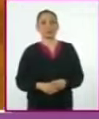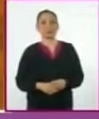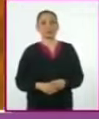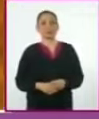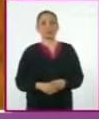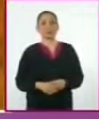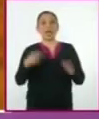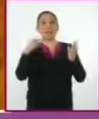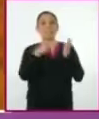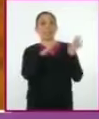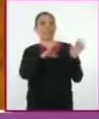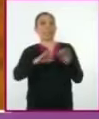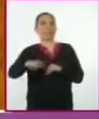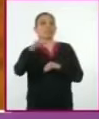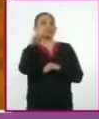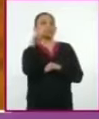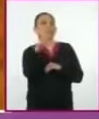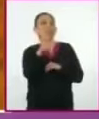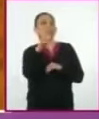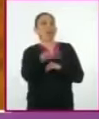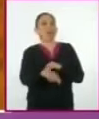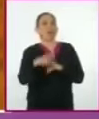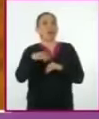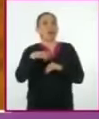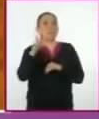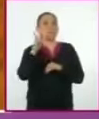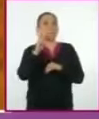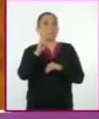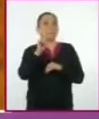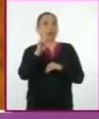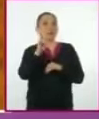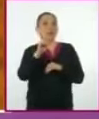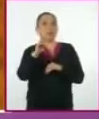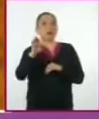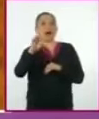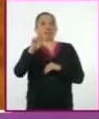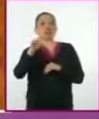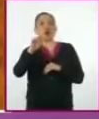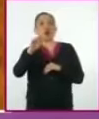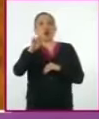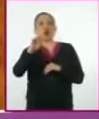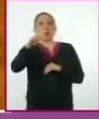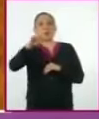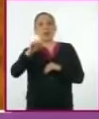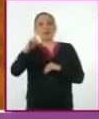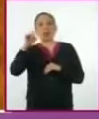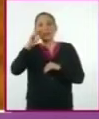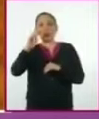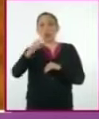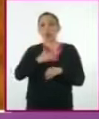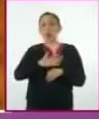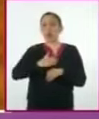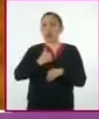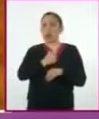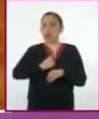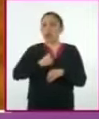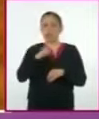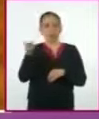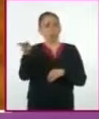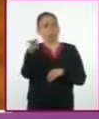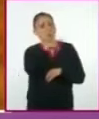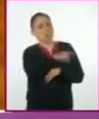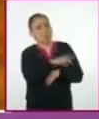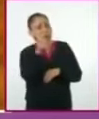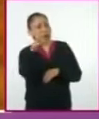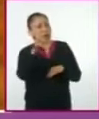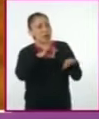En 1517, el padre Bartolomé de las Casas tuvo mucha lástima de los indios que se extenuaban en los